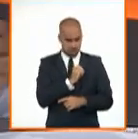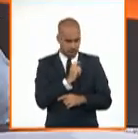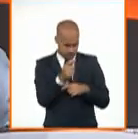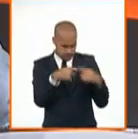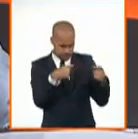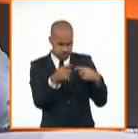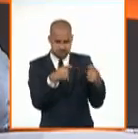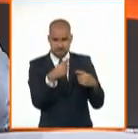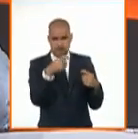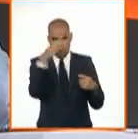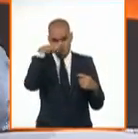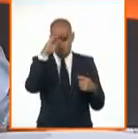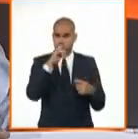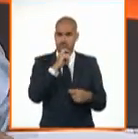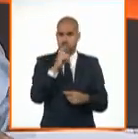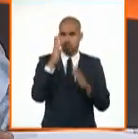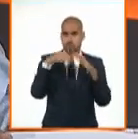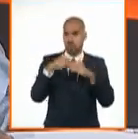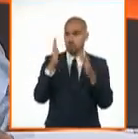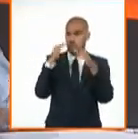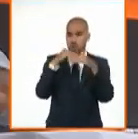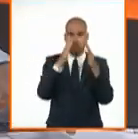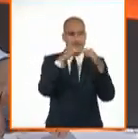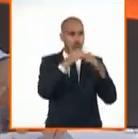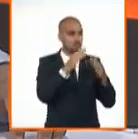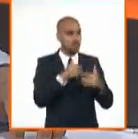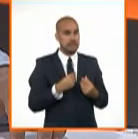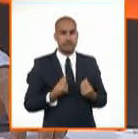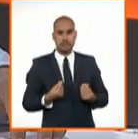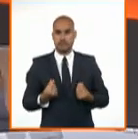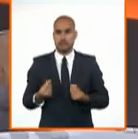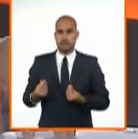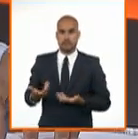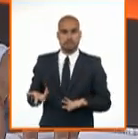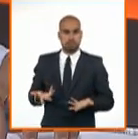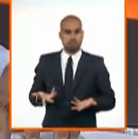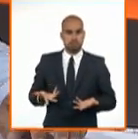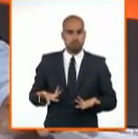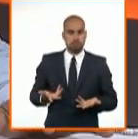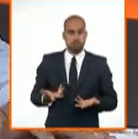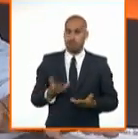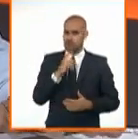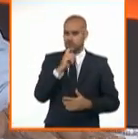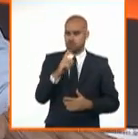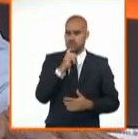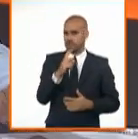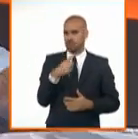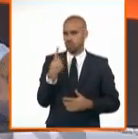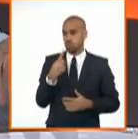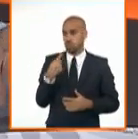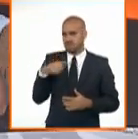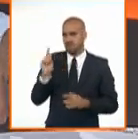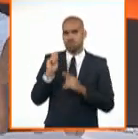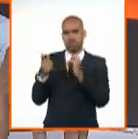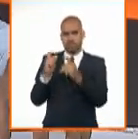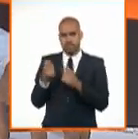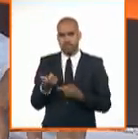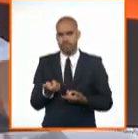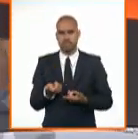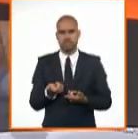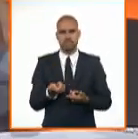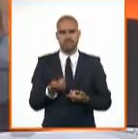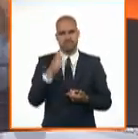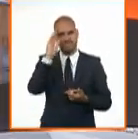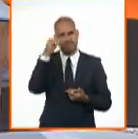bancos para poder negociar con ellos y específicamente no nos limitan a la adquisición de sensores adquisición de